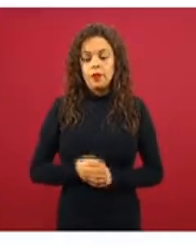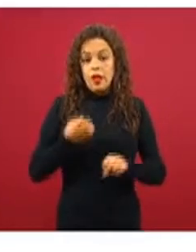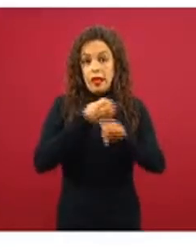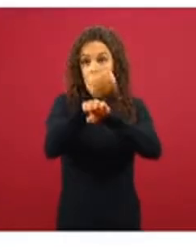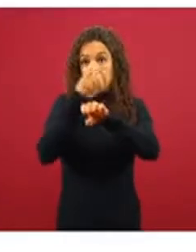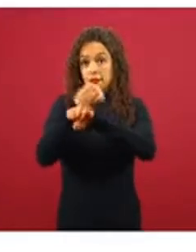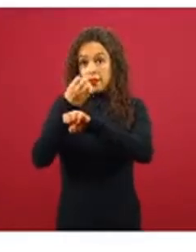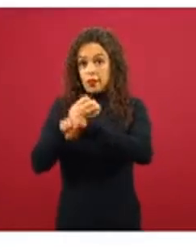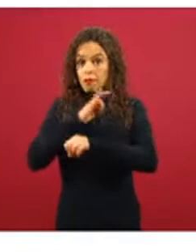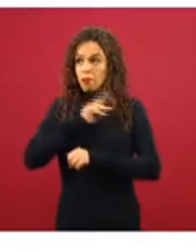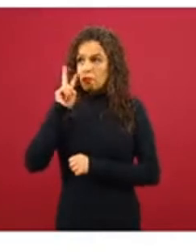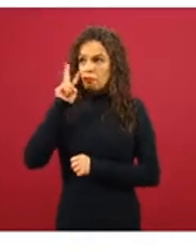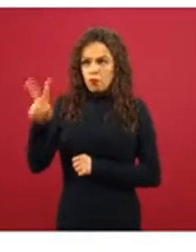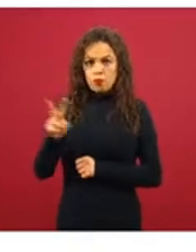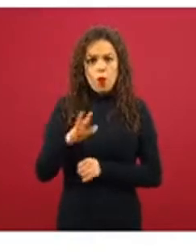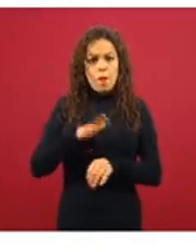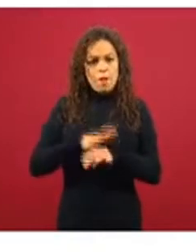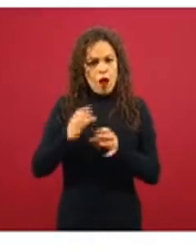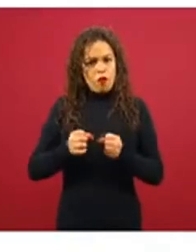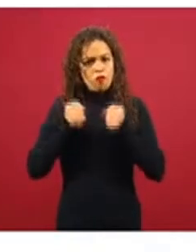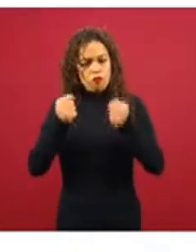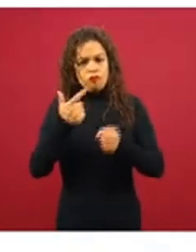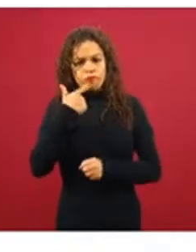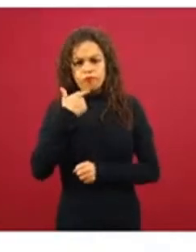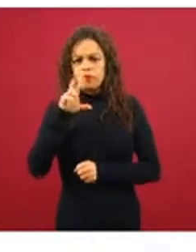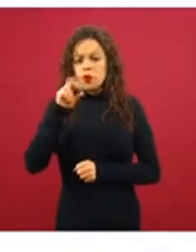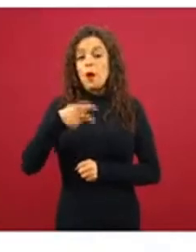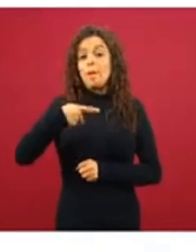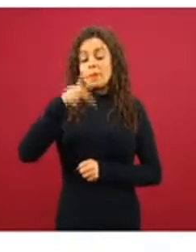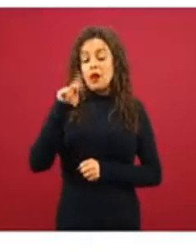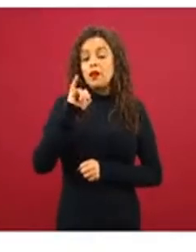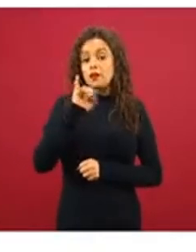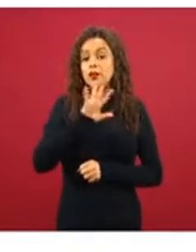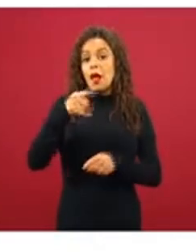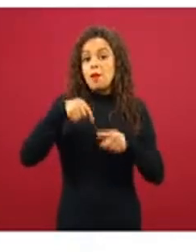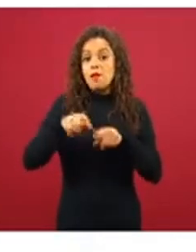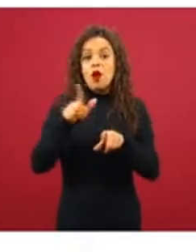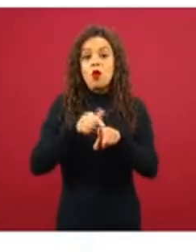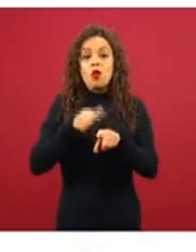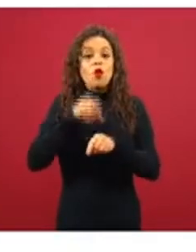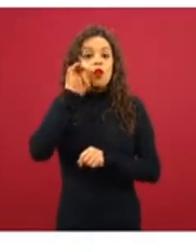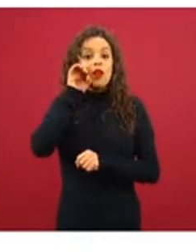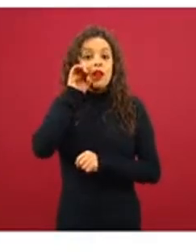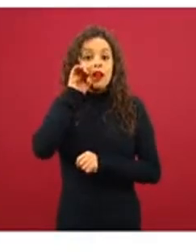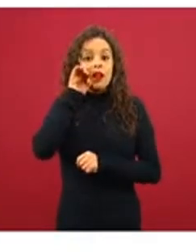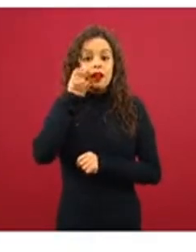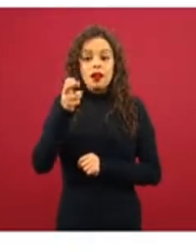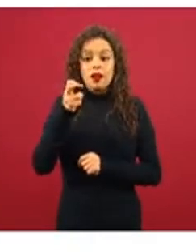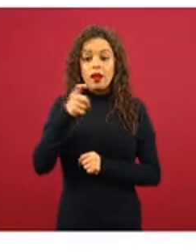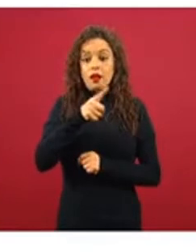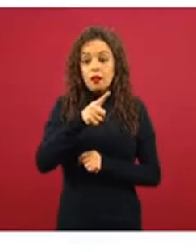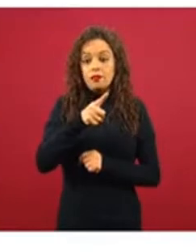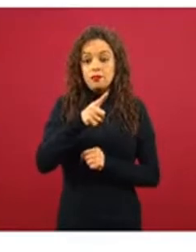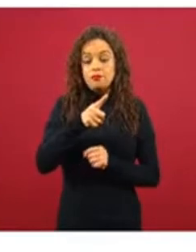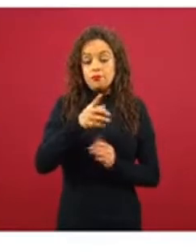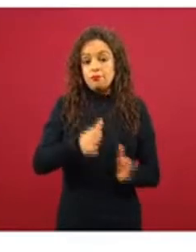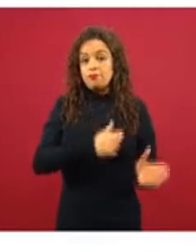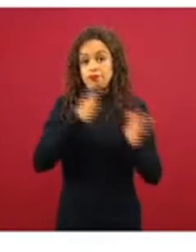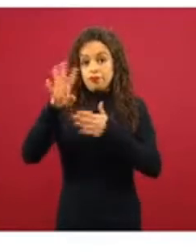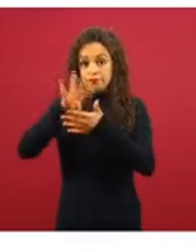rojo, sí hay algunas más que se empiezan a pintar en color naranja, lo cual es estar ya entre una escala entre los 101 y